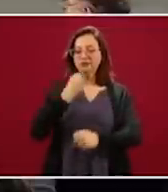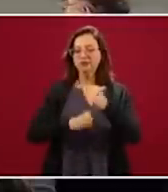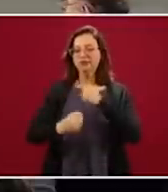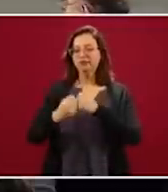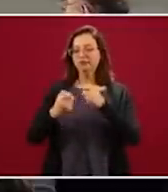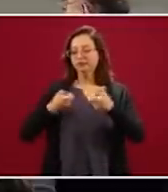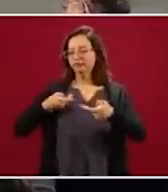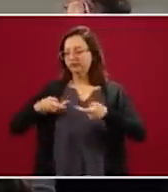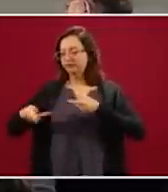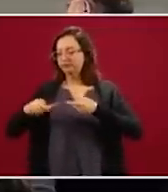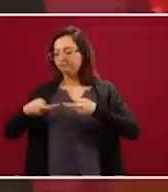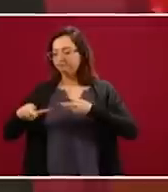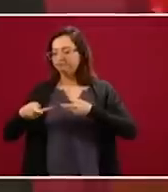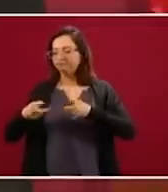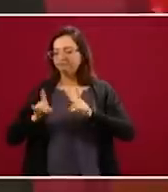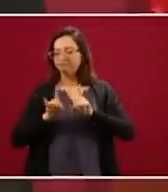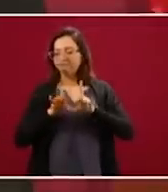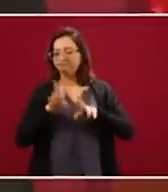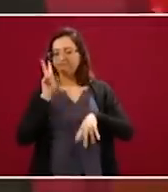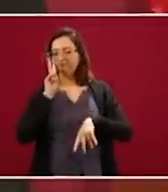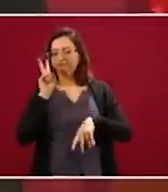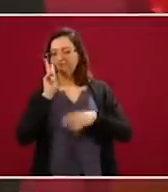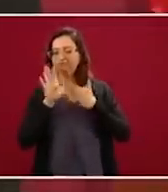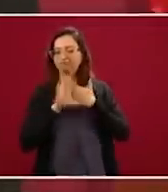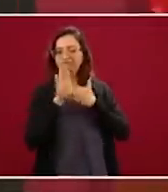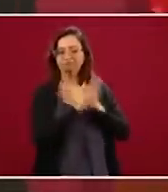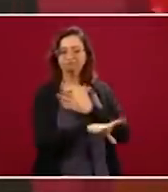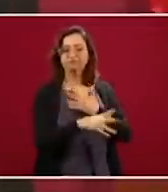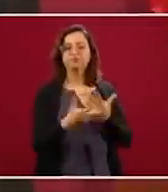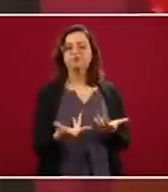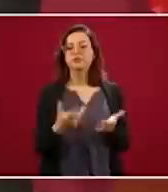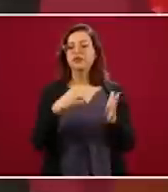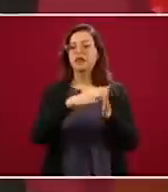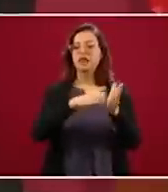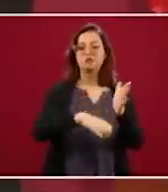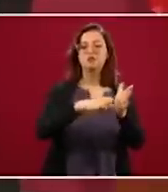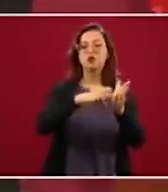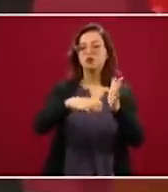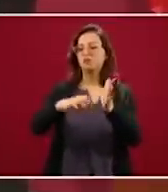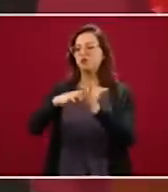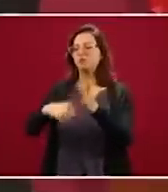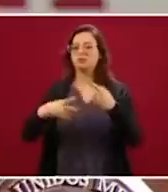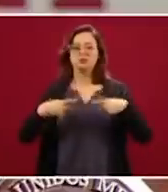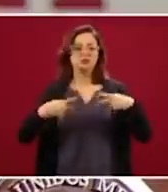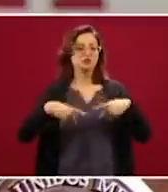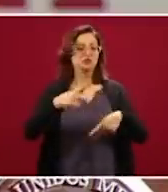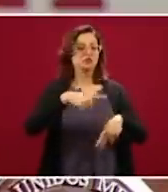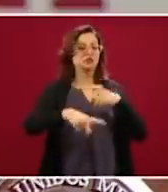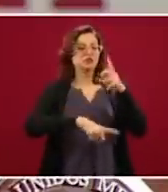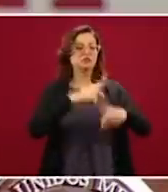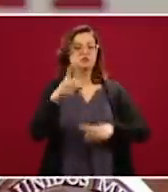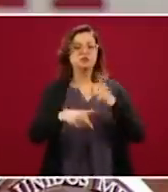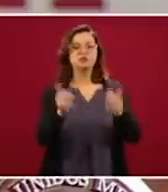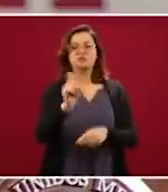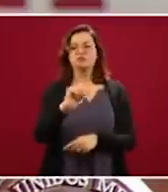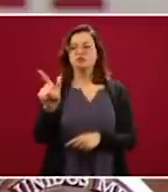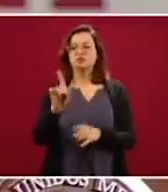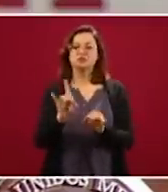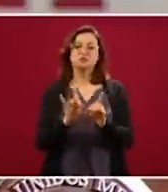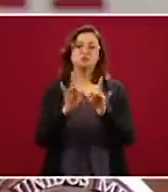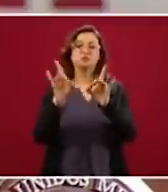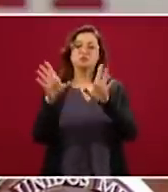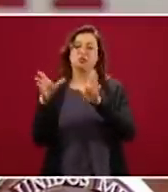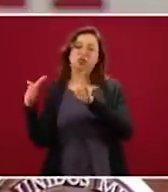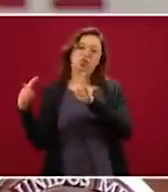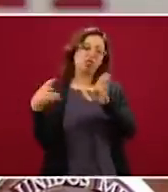y actuar frente a las adicciones. Hay muchos ejemplos de éxito de deportistas que desvían el camino por el